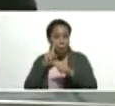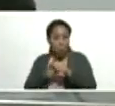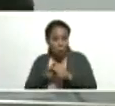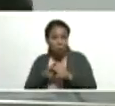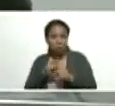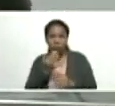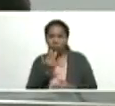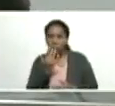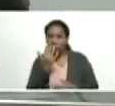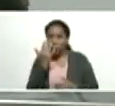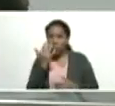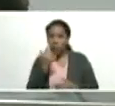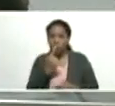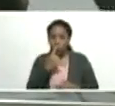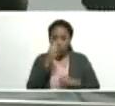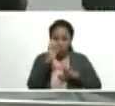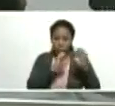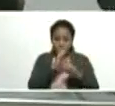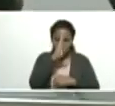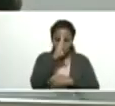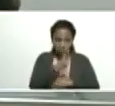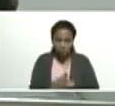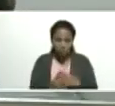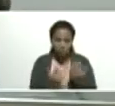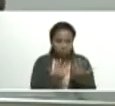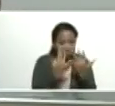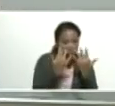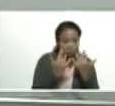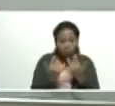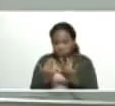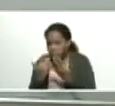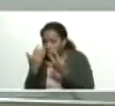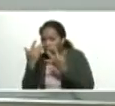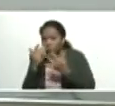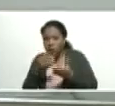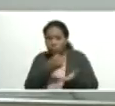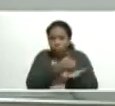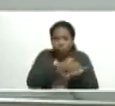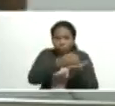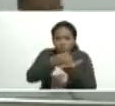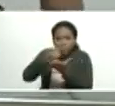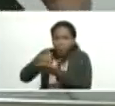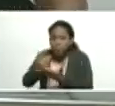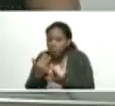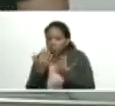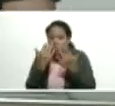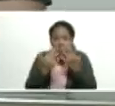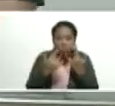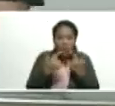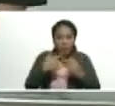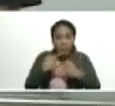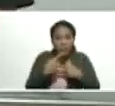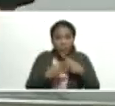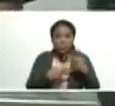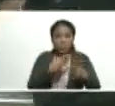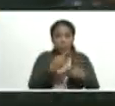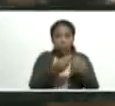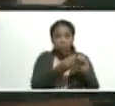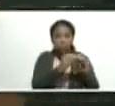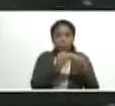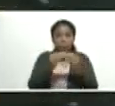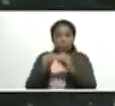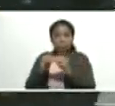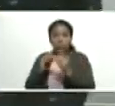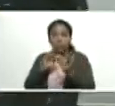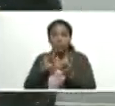consiste en una evaluación directa de los aromas del café, en fragancia, aroma, y mientras ese proceso se surte y continuamos